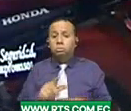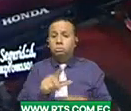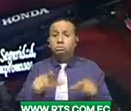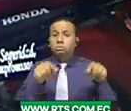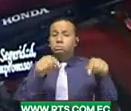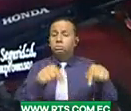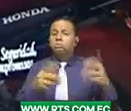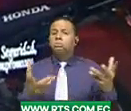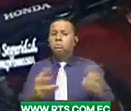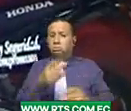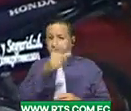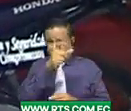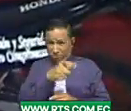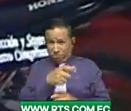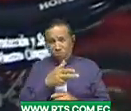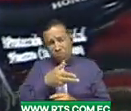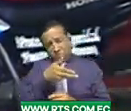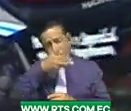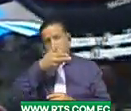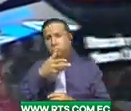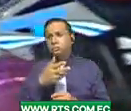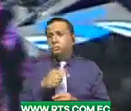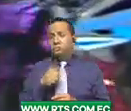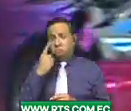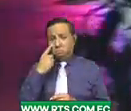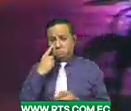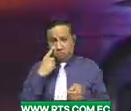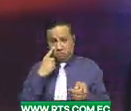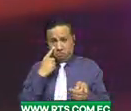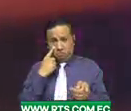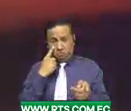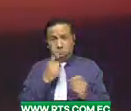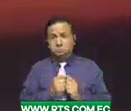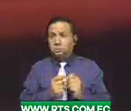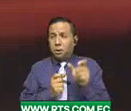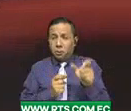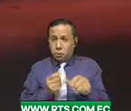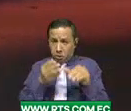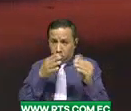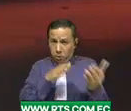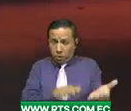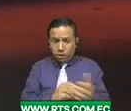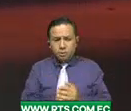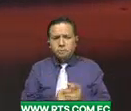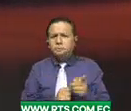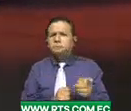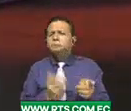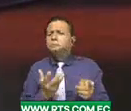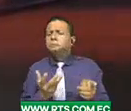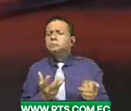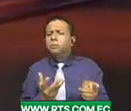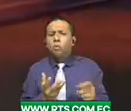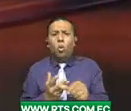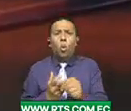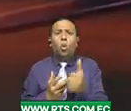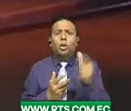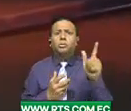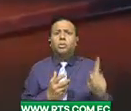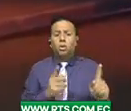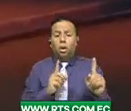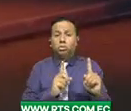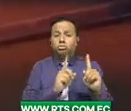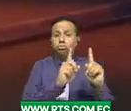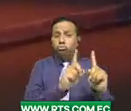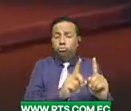de dispararle a esta persona que estamos viendo, el fallecido, aparentemente hay una persona herida, pues, porque